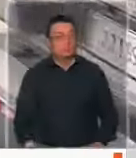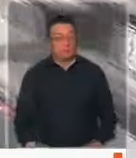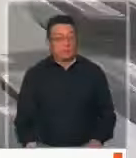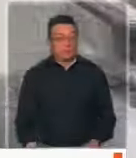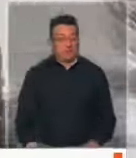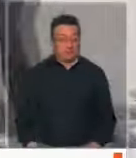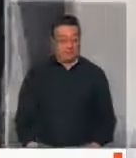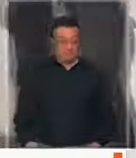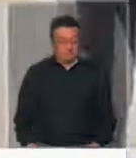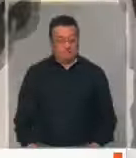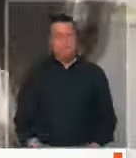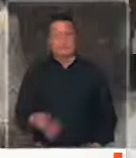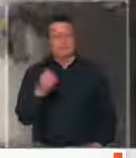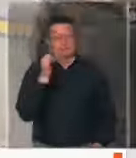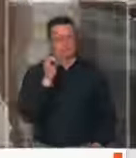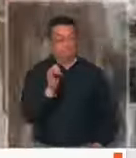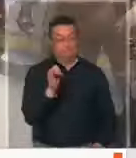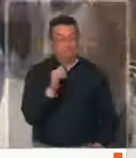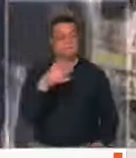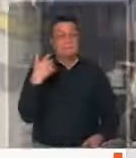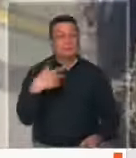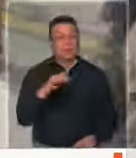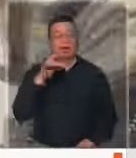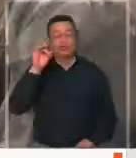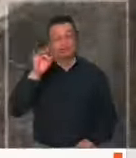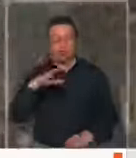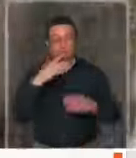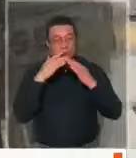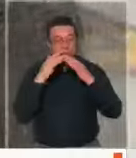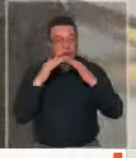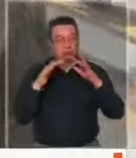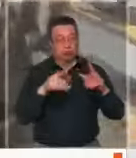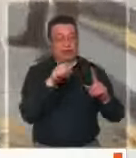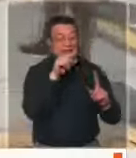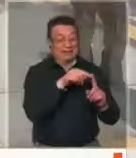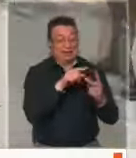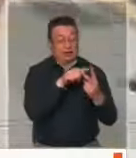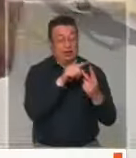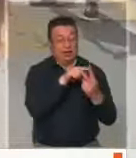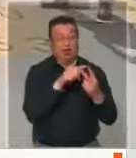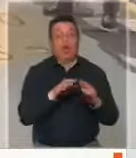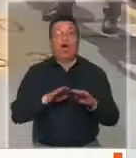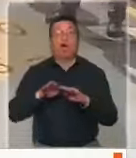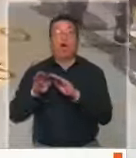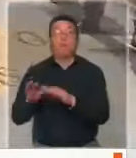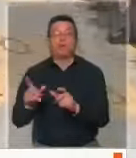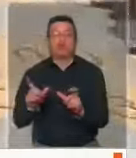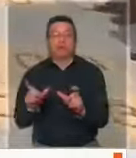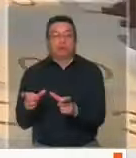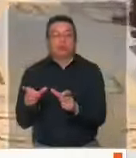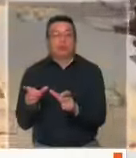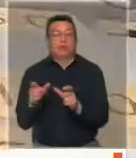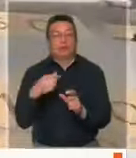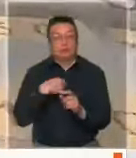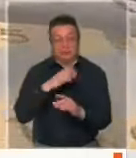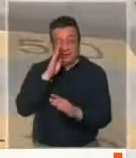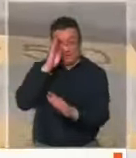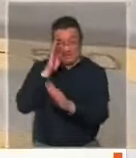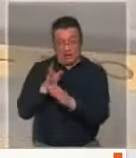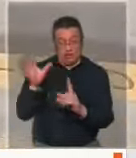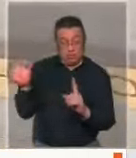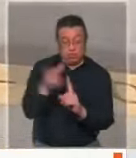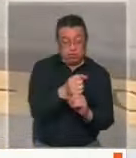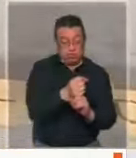Sí, sí, lo que se ha conocido hasta este minuto es que ellos prestaron esta labor de apoyo, no estuvieron directamente ni